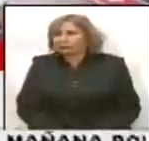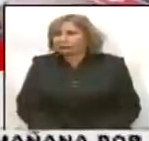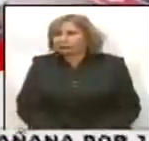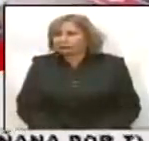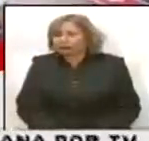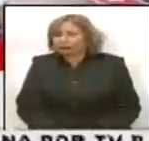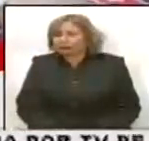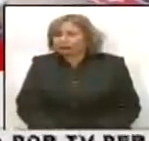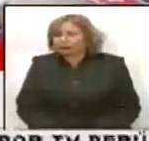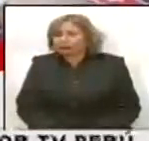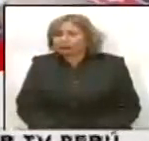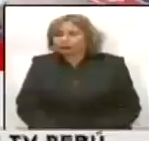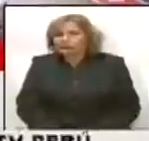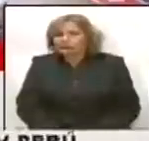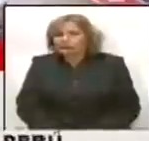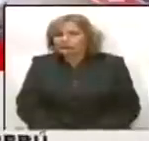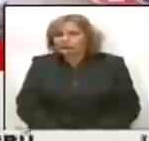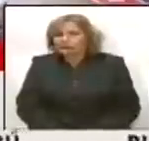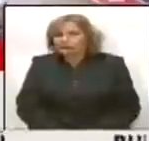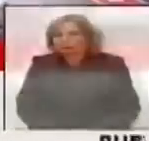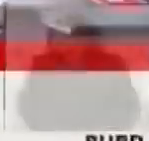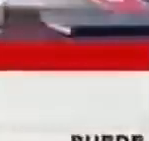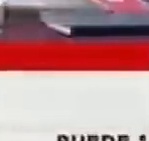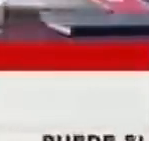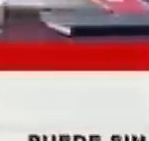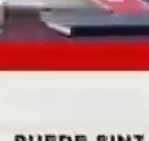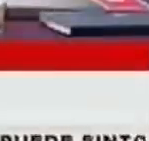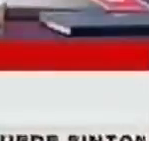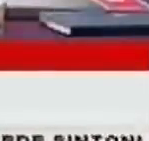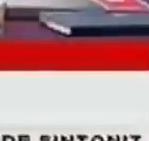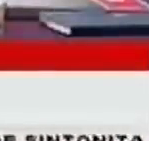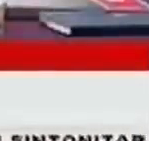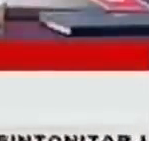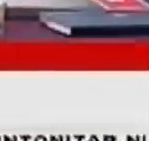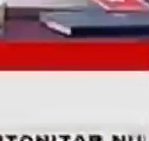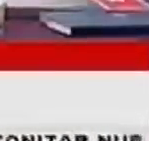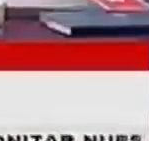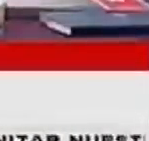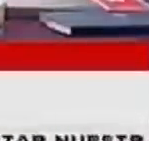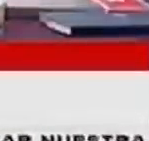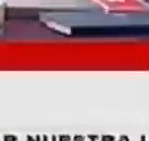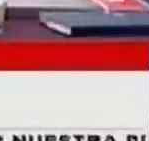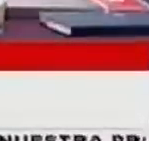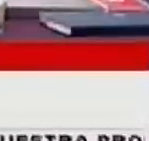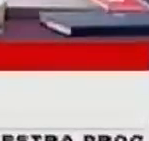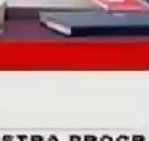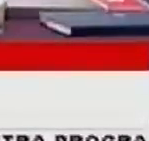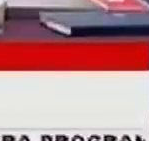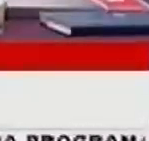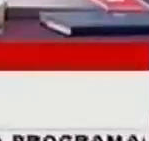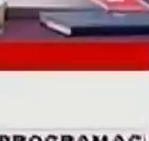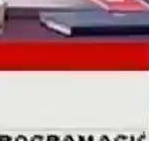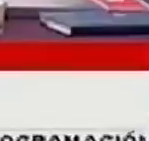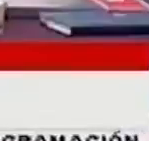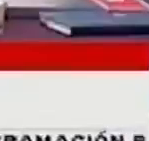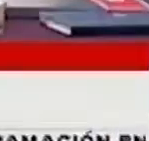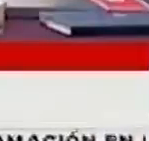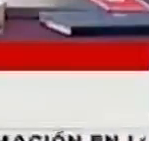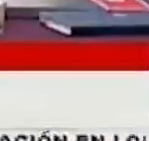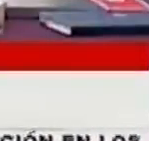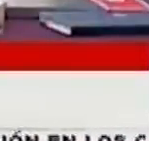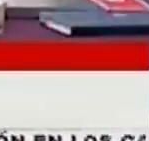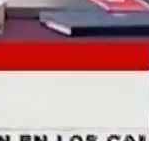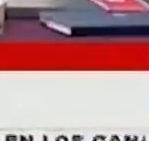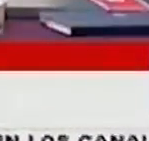Callao, a Martín Roca, otro estudiante. El caso está con sentencia firme, es un caso probado por la justicia peruana.